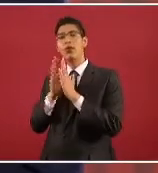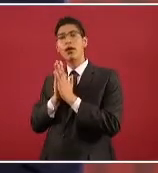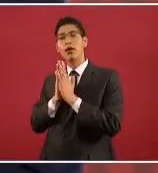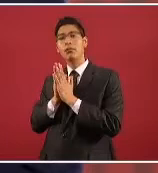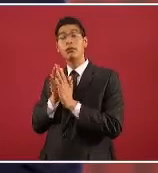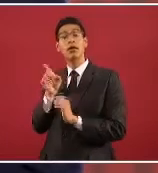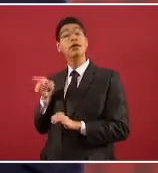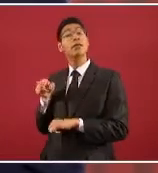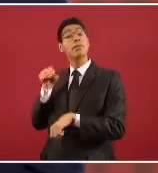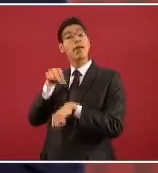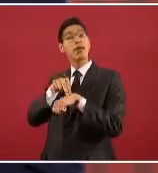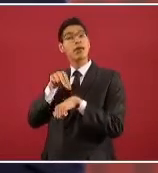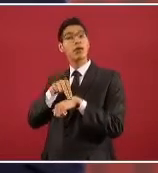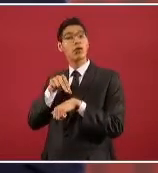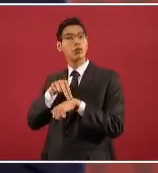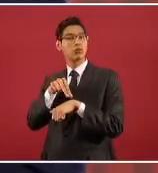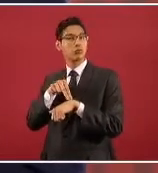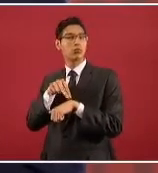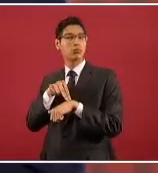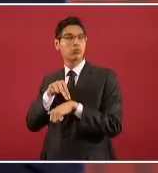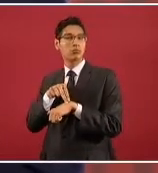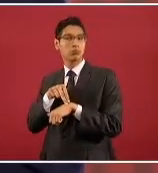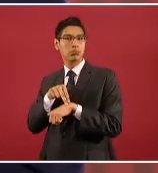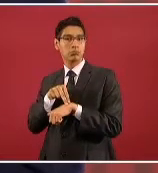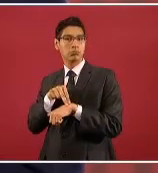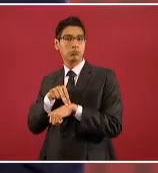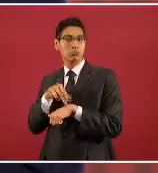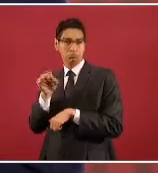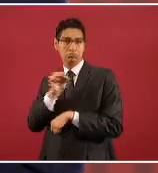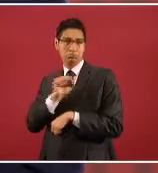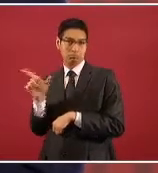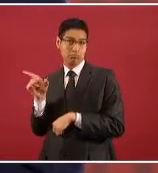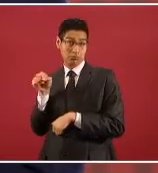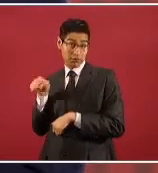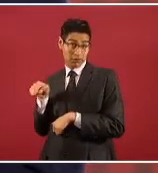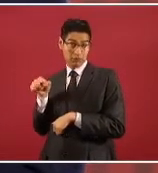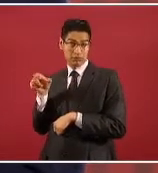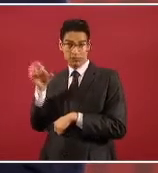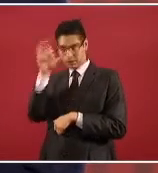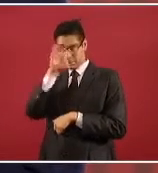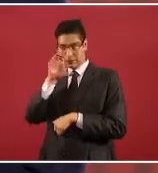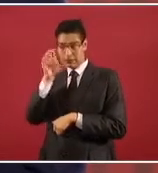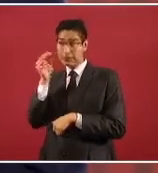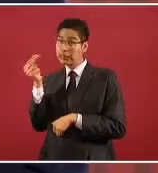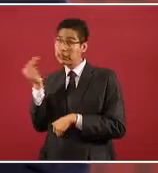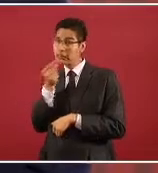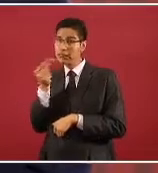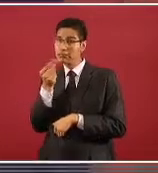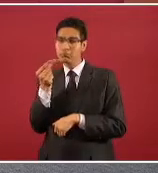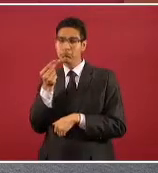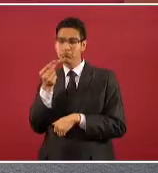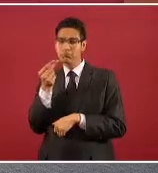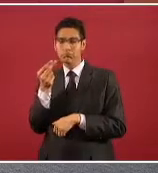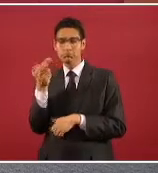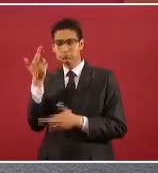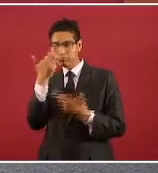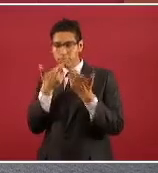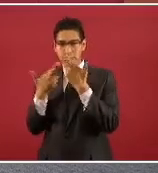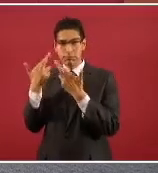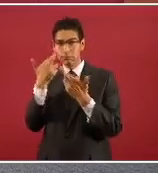los especialistas, los científicos y nos hagan una recomendación.